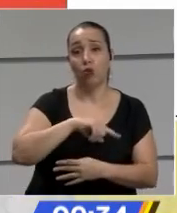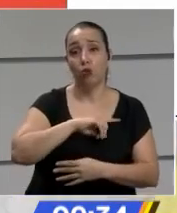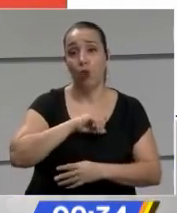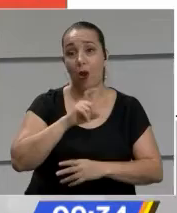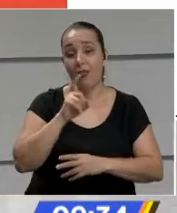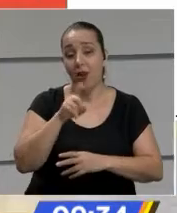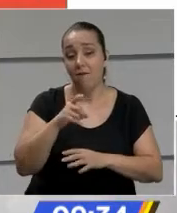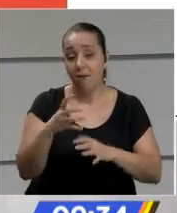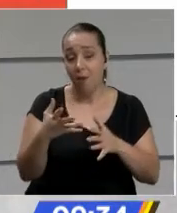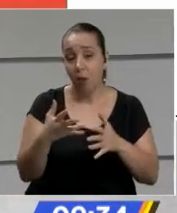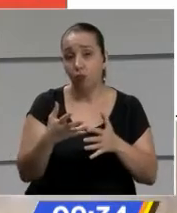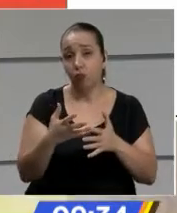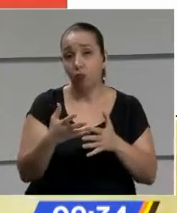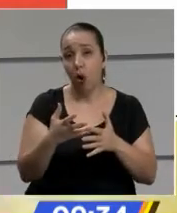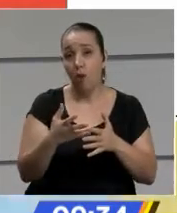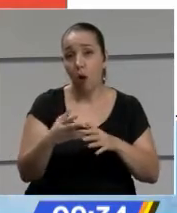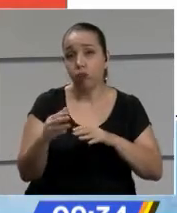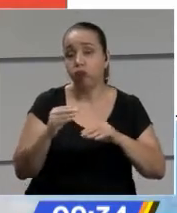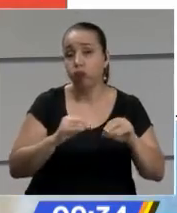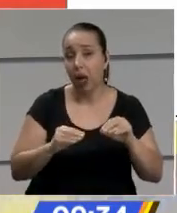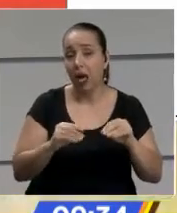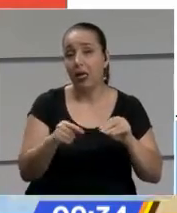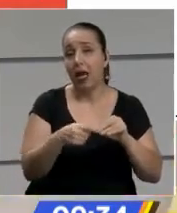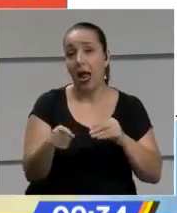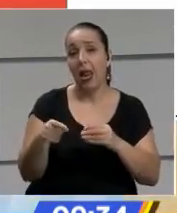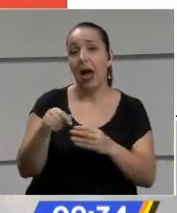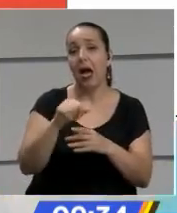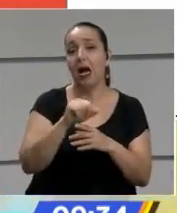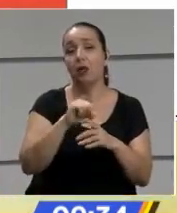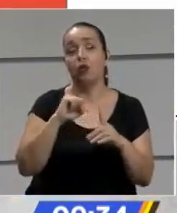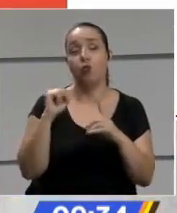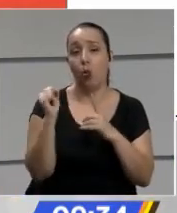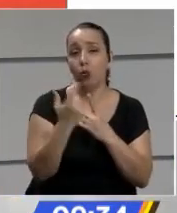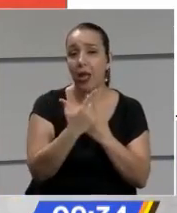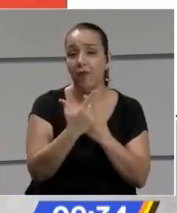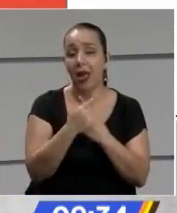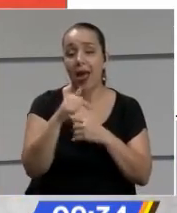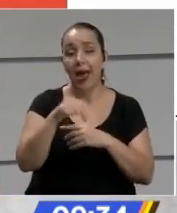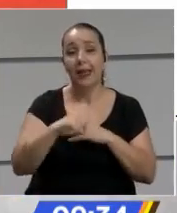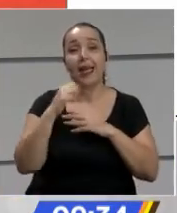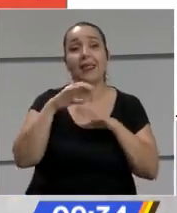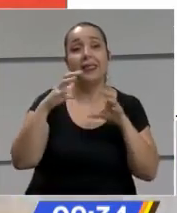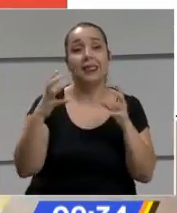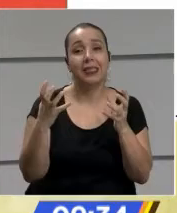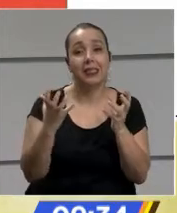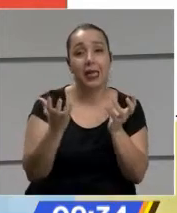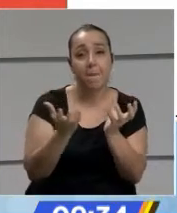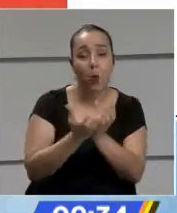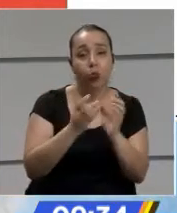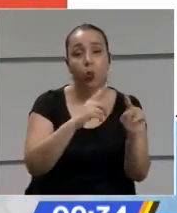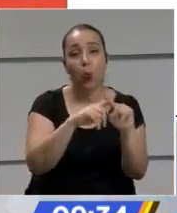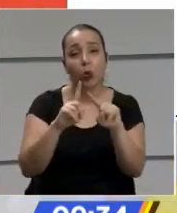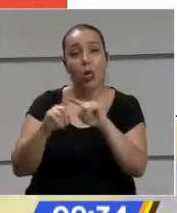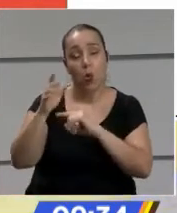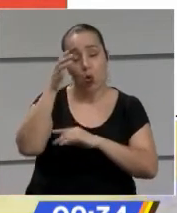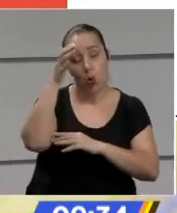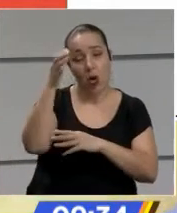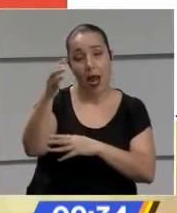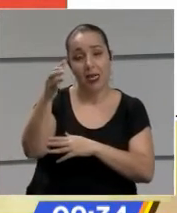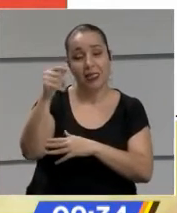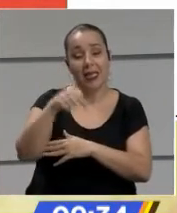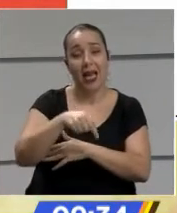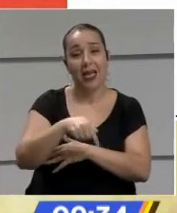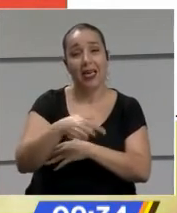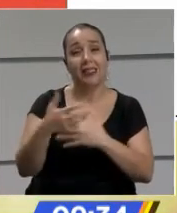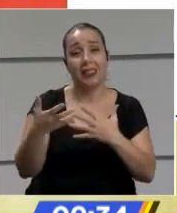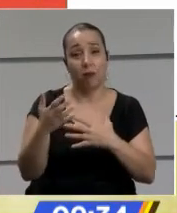debemos comportarnos en sociedad. Exacto. En este mundo que somos multiculturales, o sea, ser sabios es muy importante. Y en este caso,